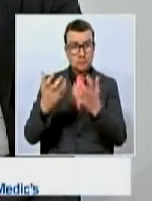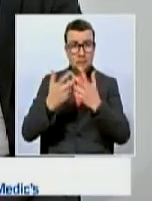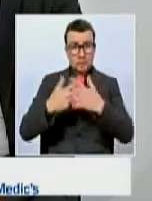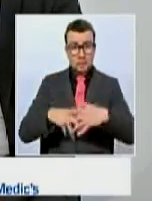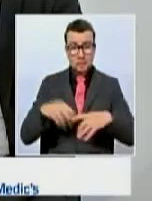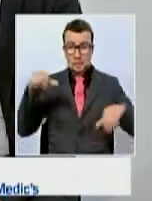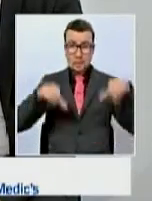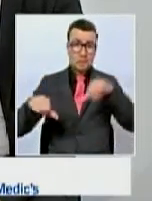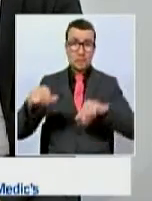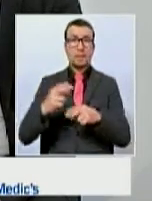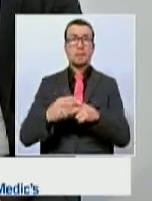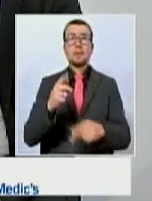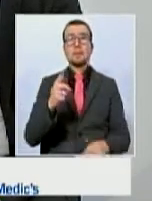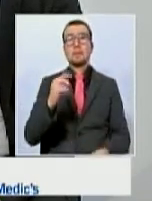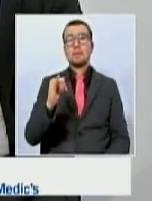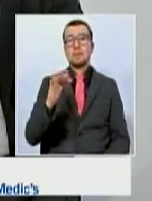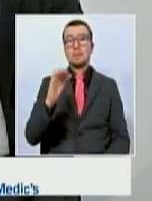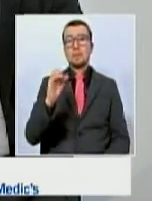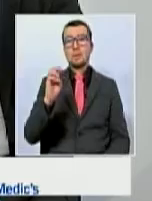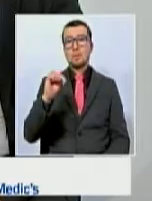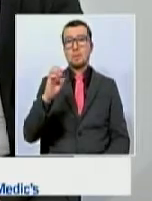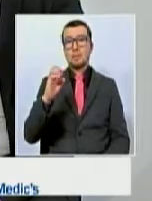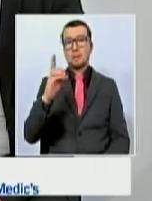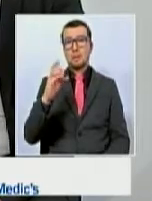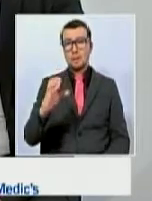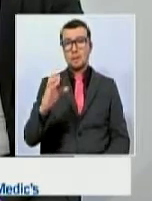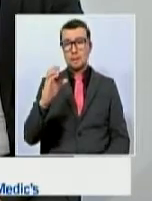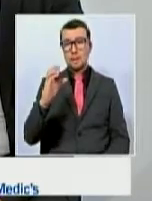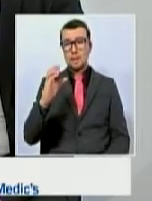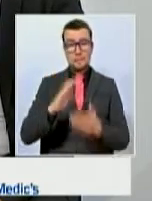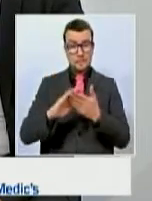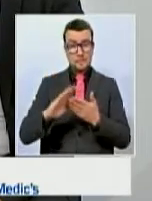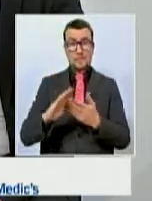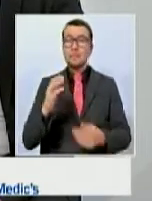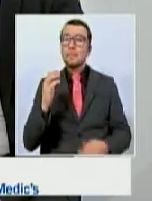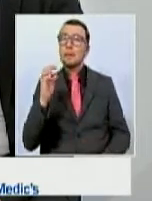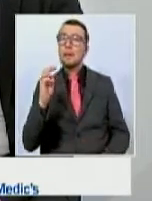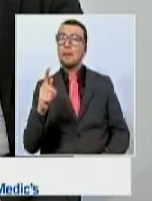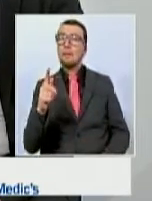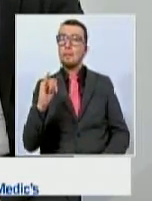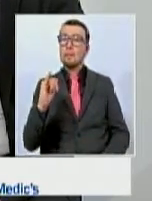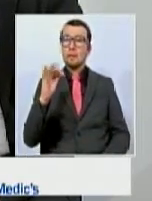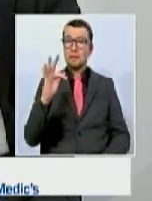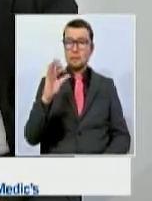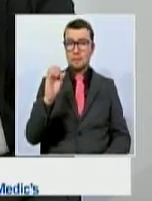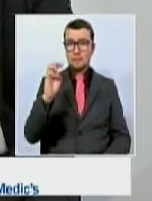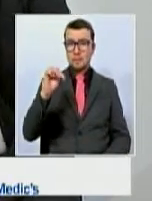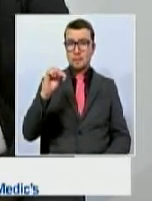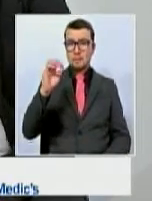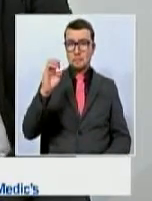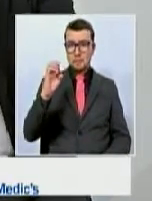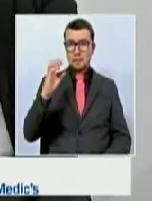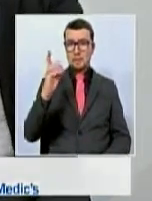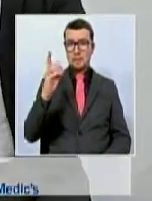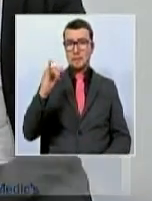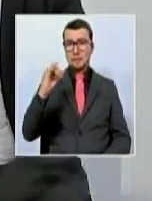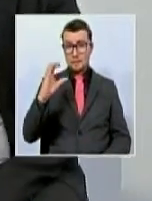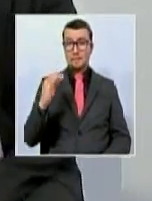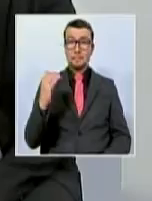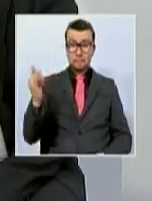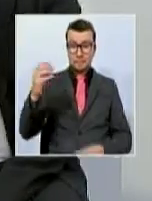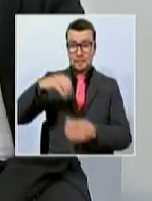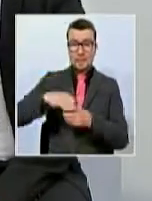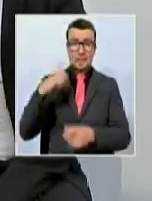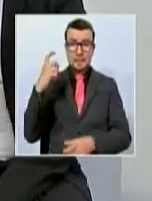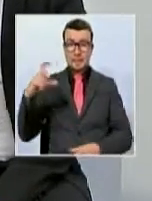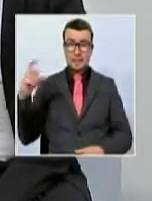un laboratorio de la región ubicado en Chinchiná, un laboratorio líder en investigación y desarrollo a nivel nacional, un laboratorio que está